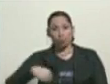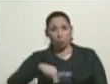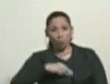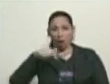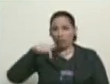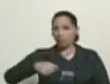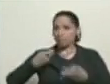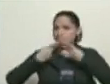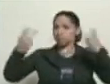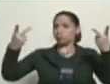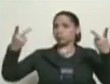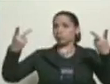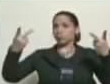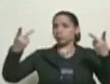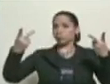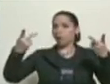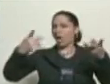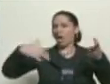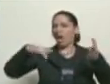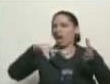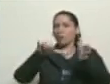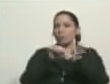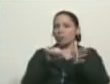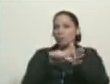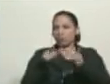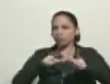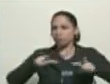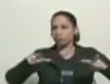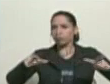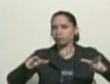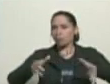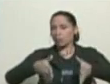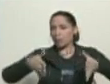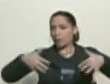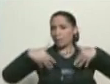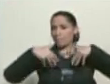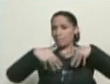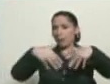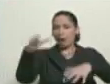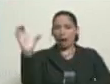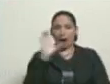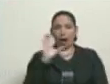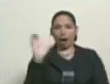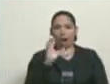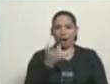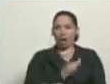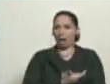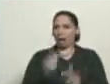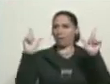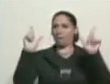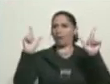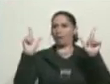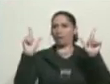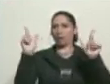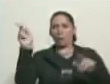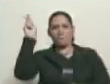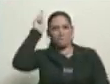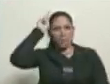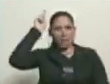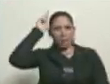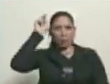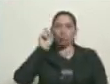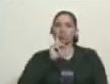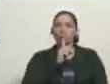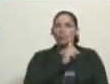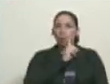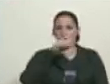desde la sede del glorioso Batallón Caracas, Libertador del Perú.